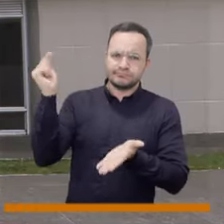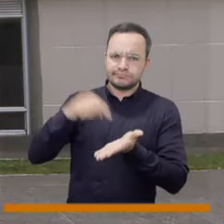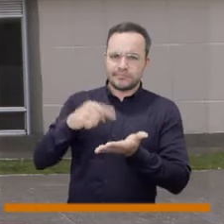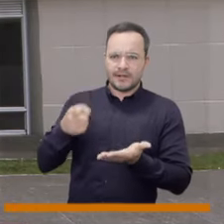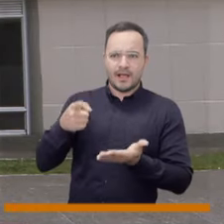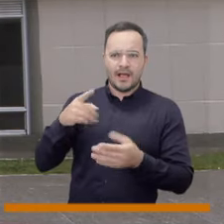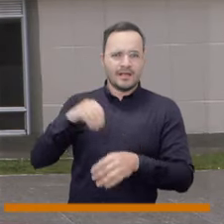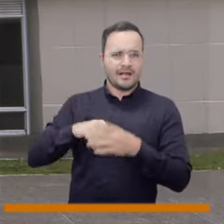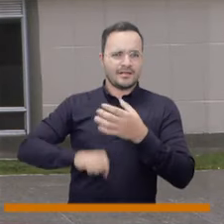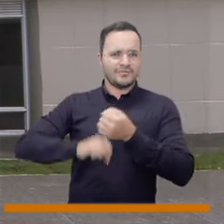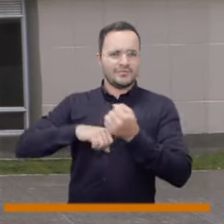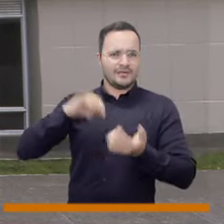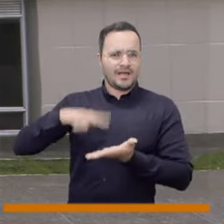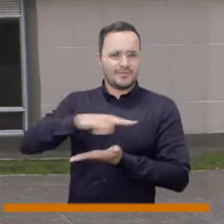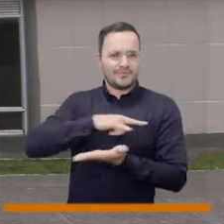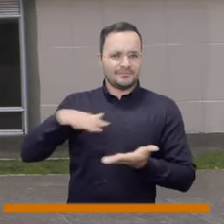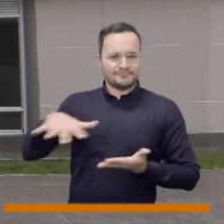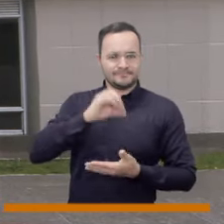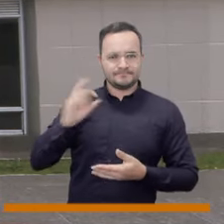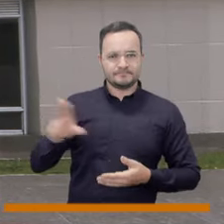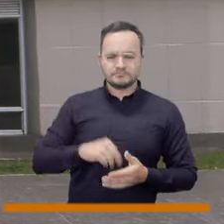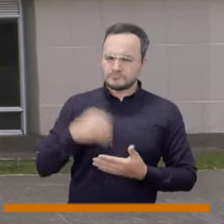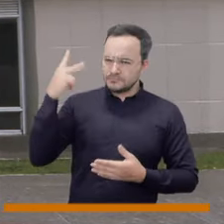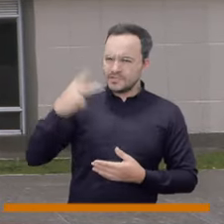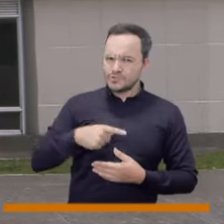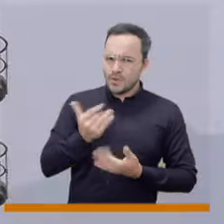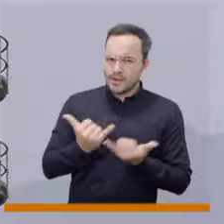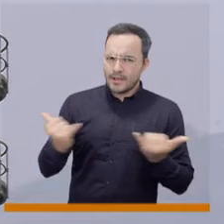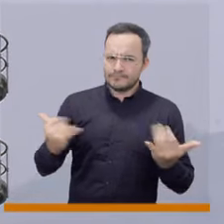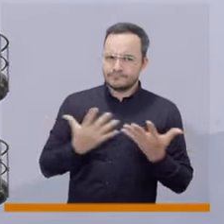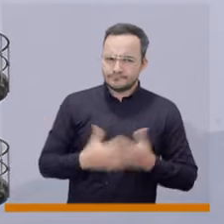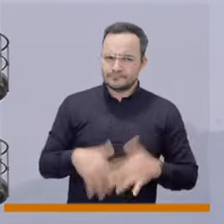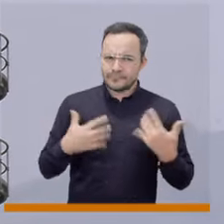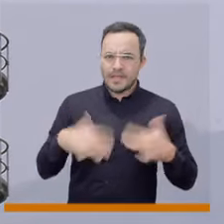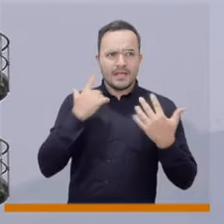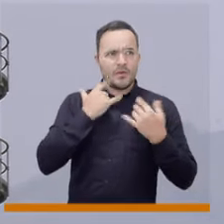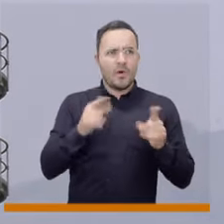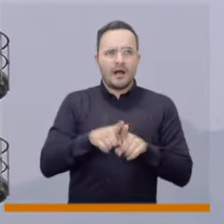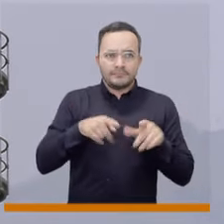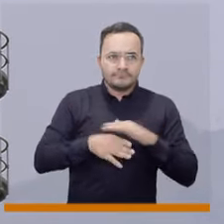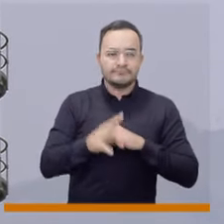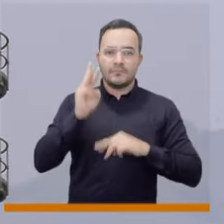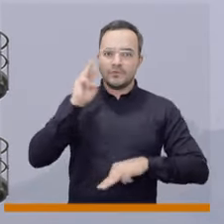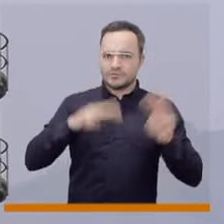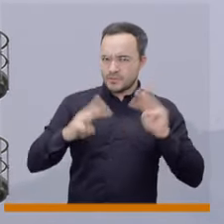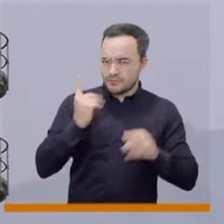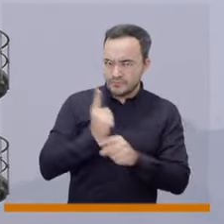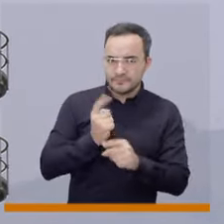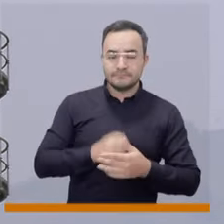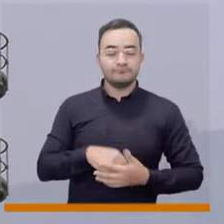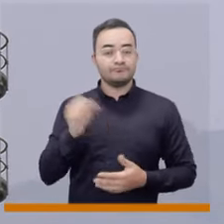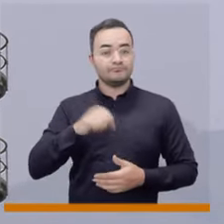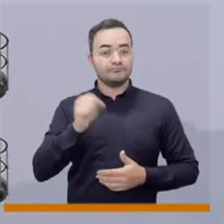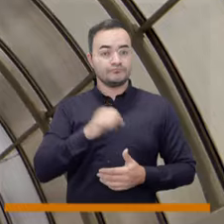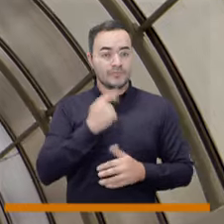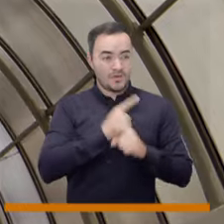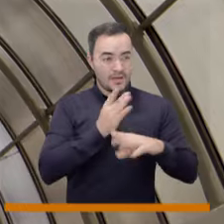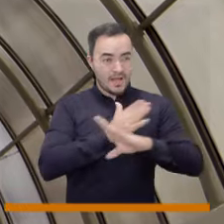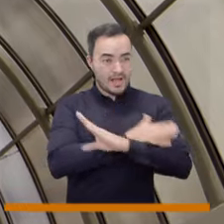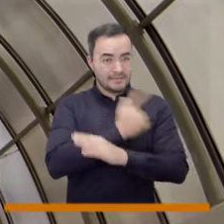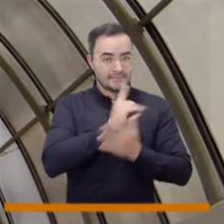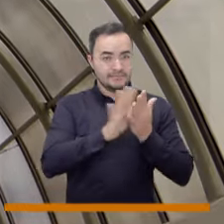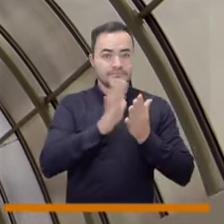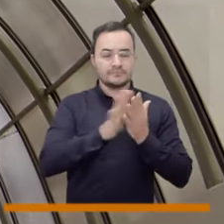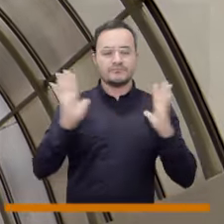Gerente, este sitio está lleno de historia, podemos decir que el aeropuerto es un museo vivo. Este lugar ha sido declarado, como tú lo